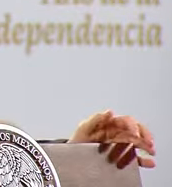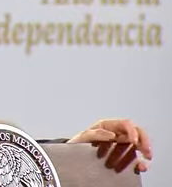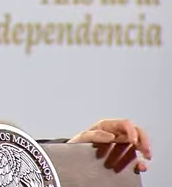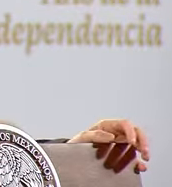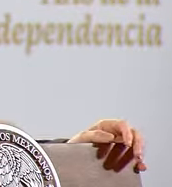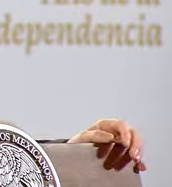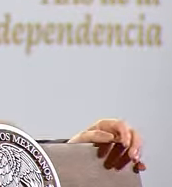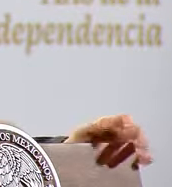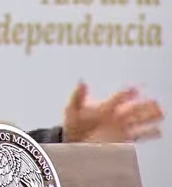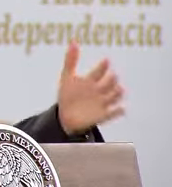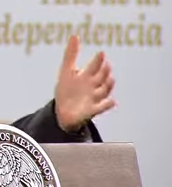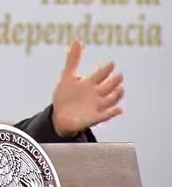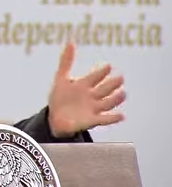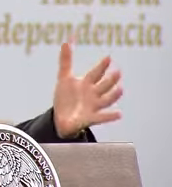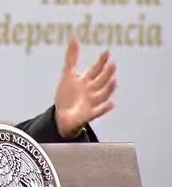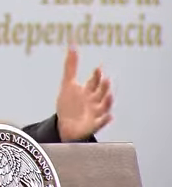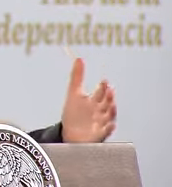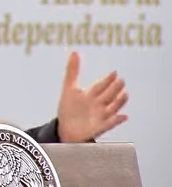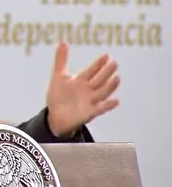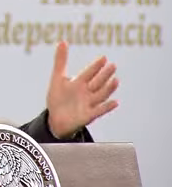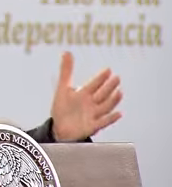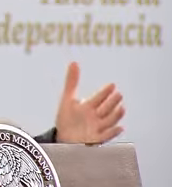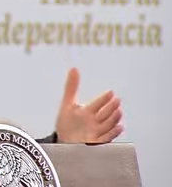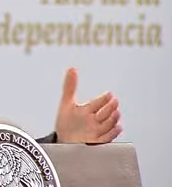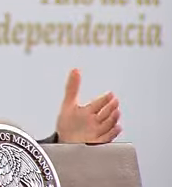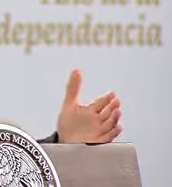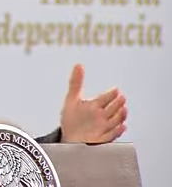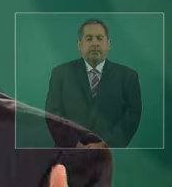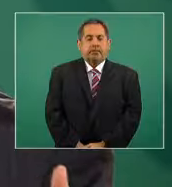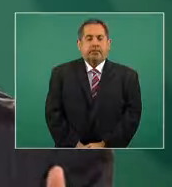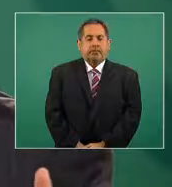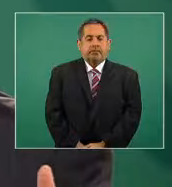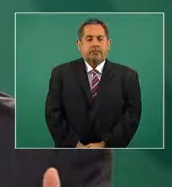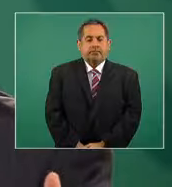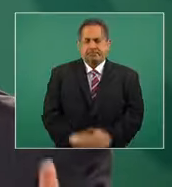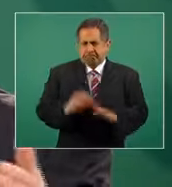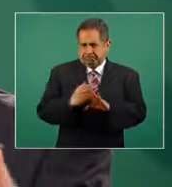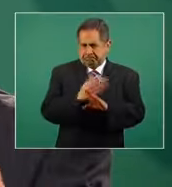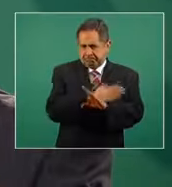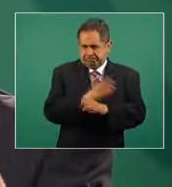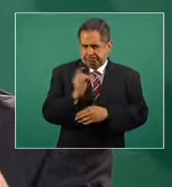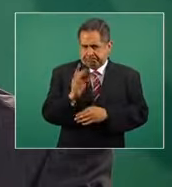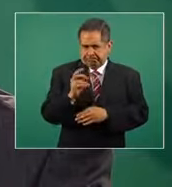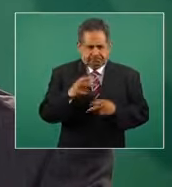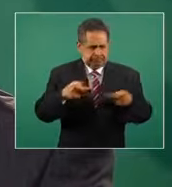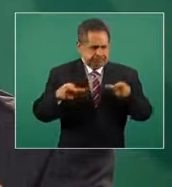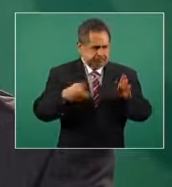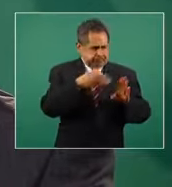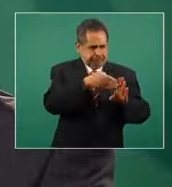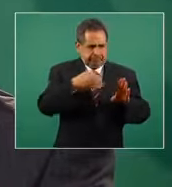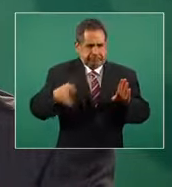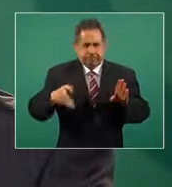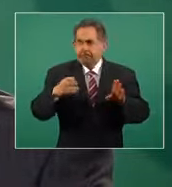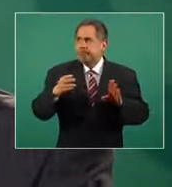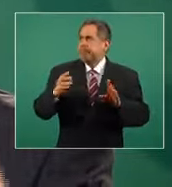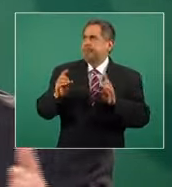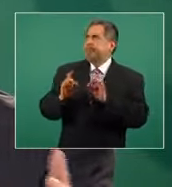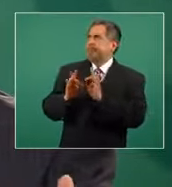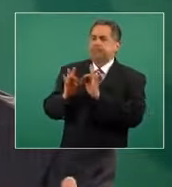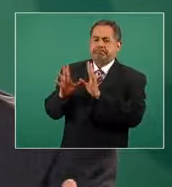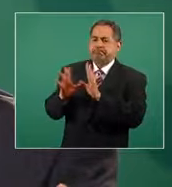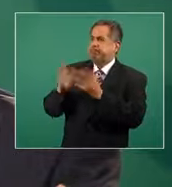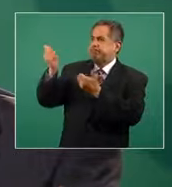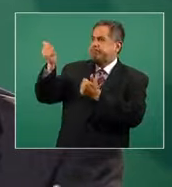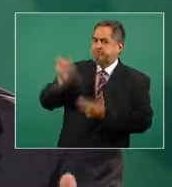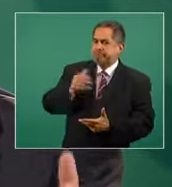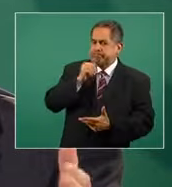importante que quede claro que esto fue debidamente planeado en respuesta a una situación externa y que hay